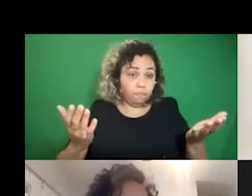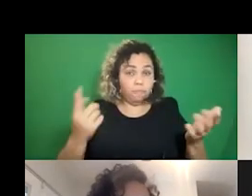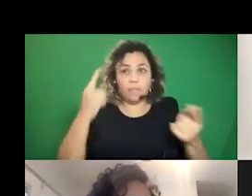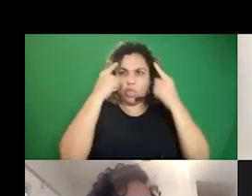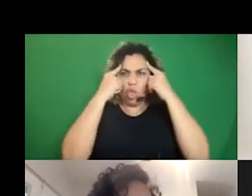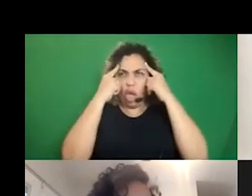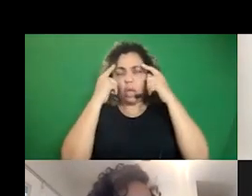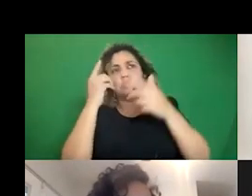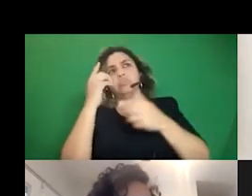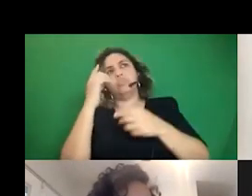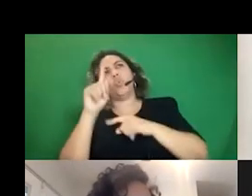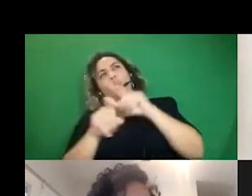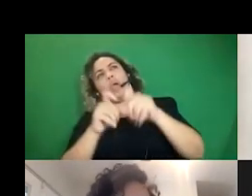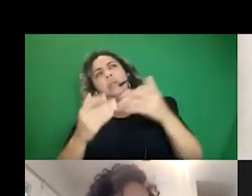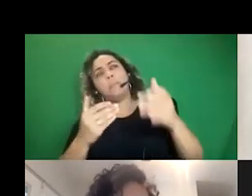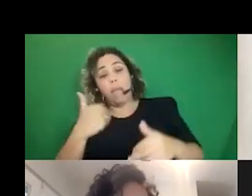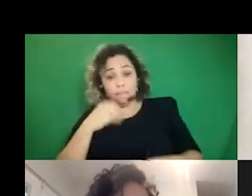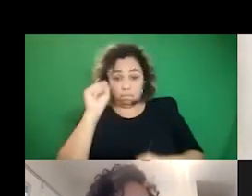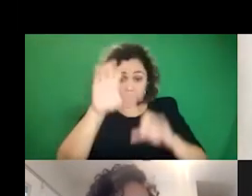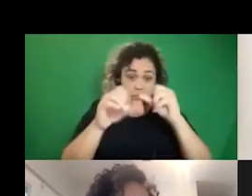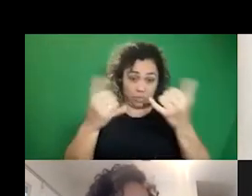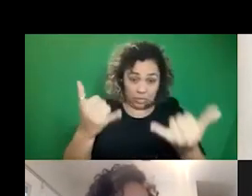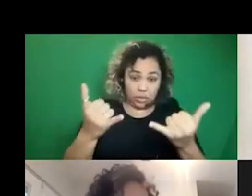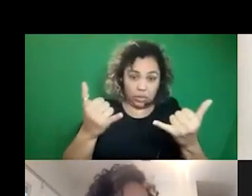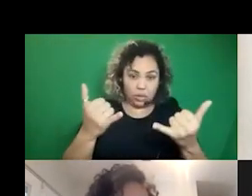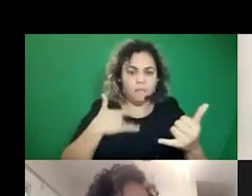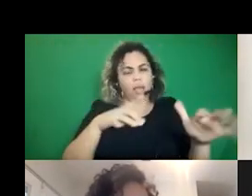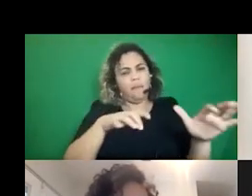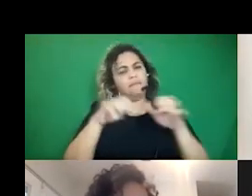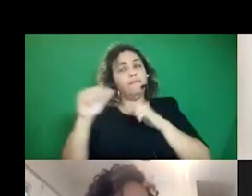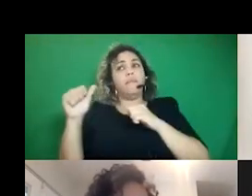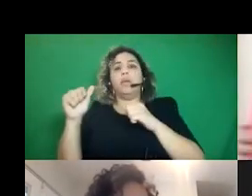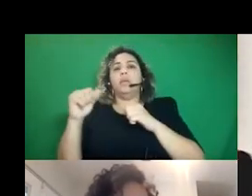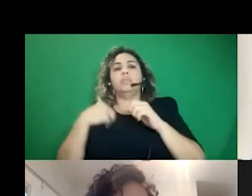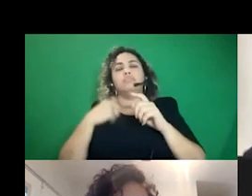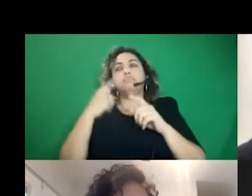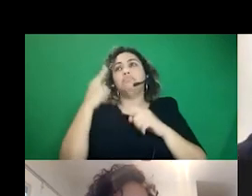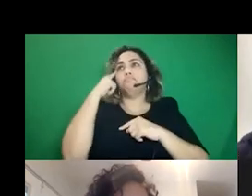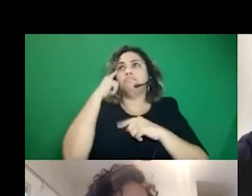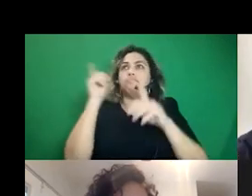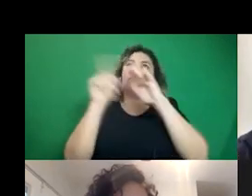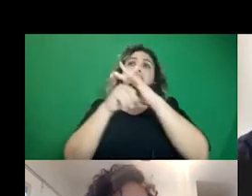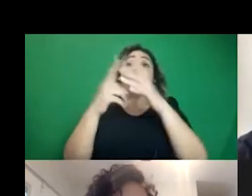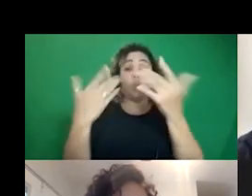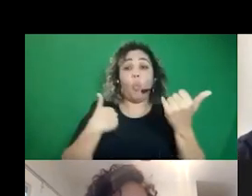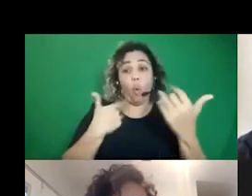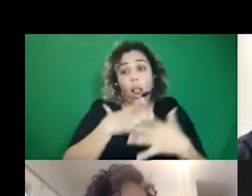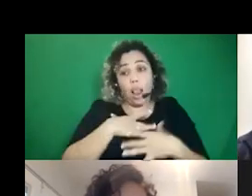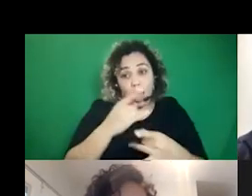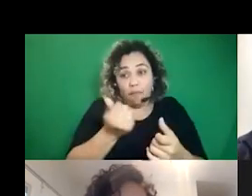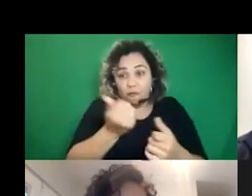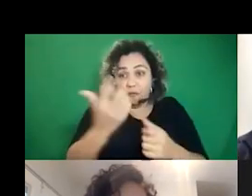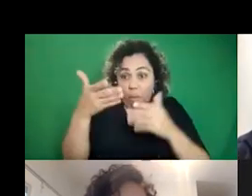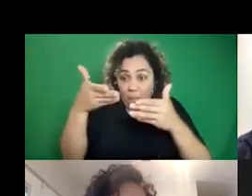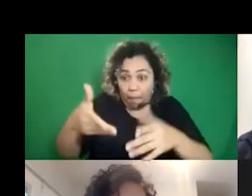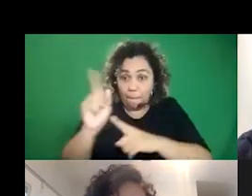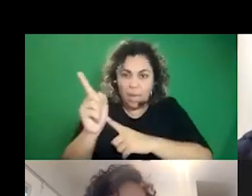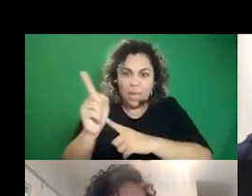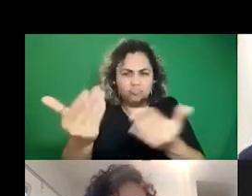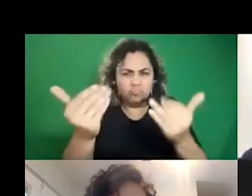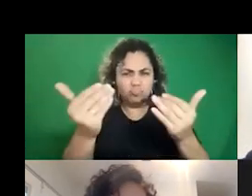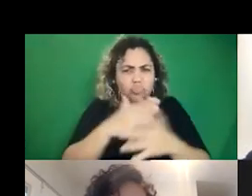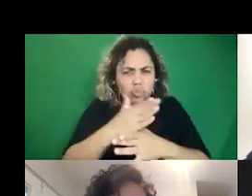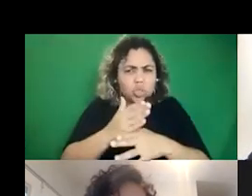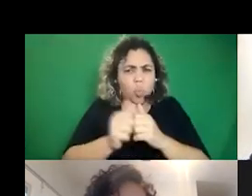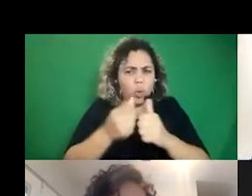está impactando si tienen algún pensamiento con lo que sea que se van a llevarnos nos encantaría